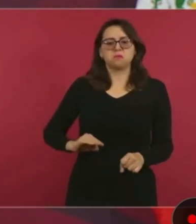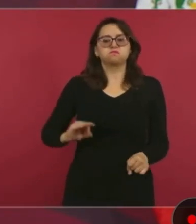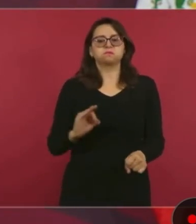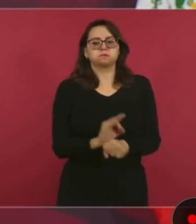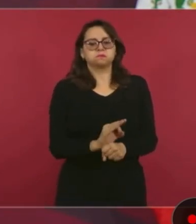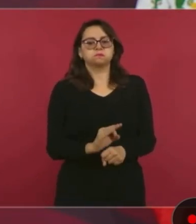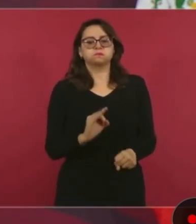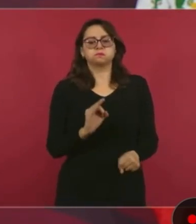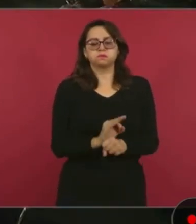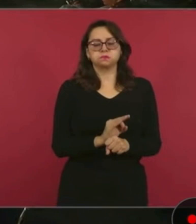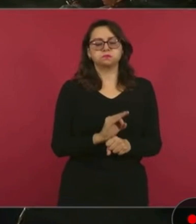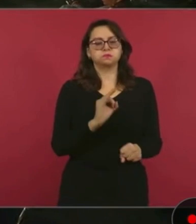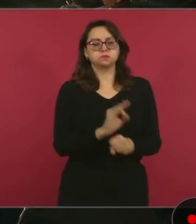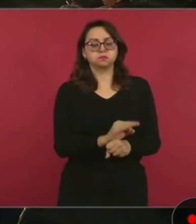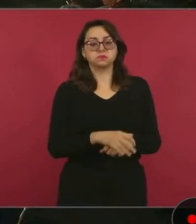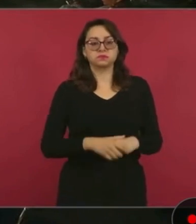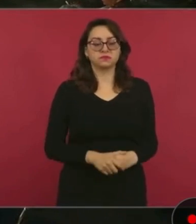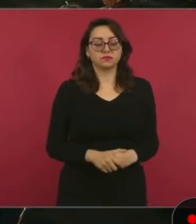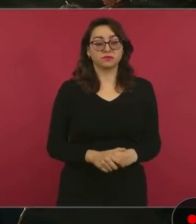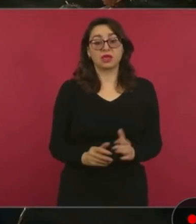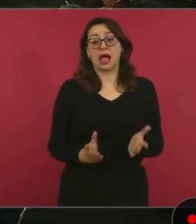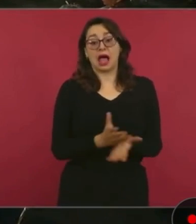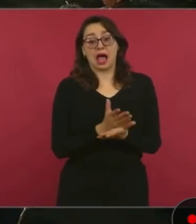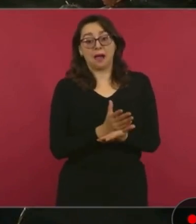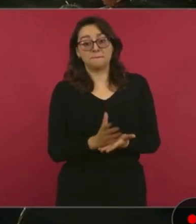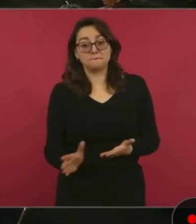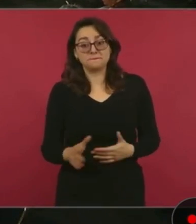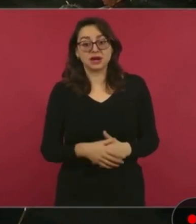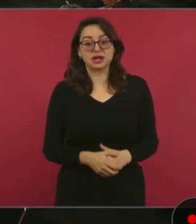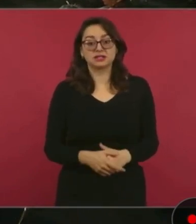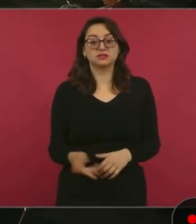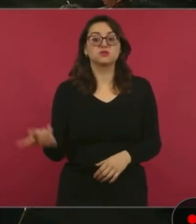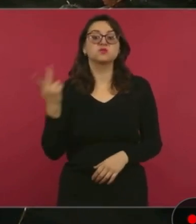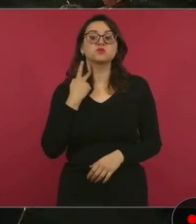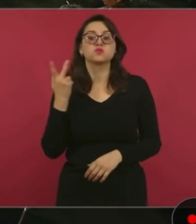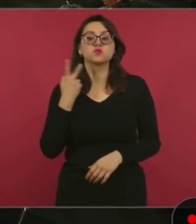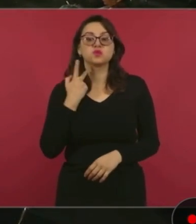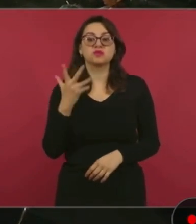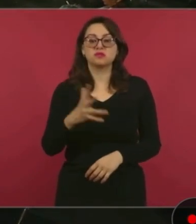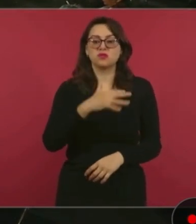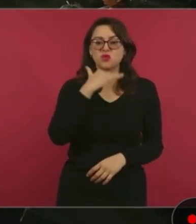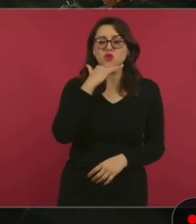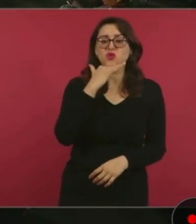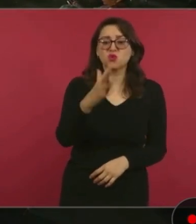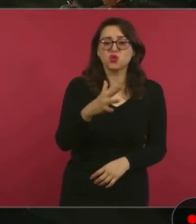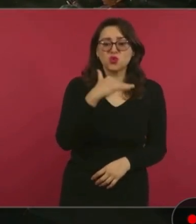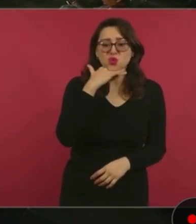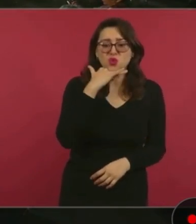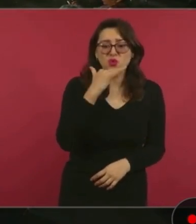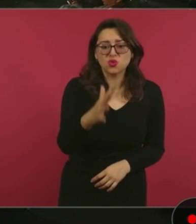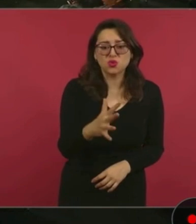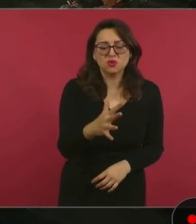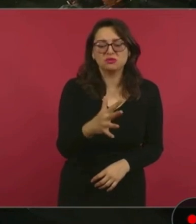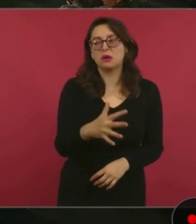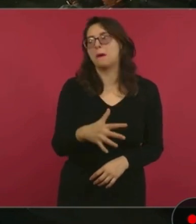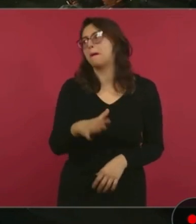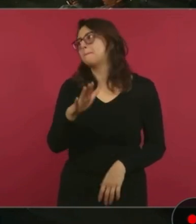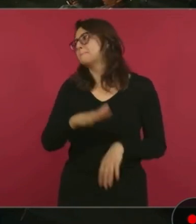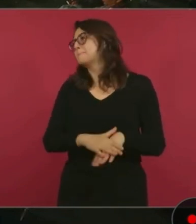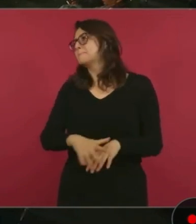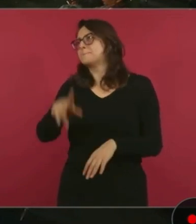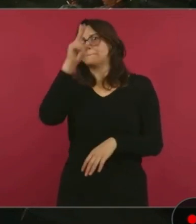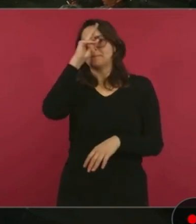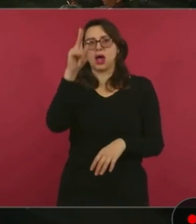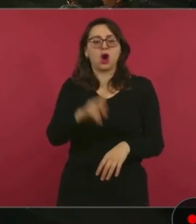Luego protegen a delincuentes de cuello blanco, son los principales protectores